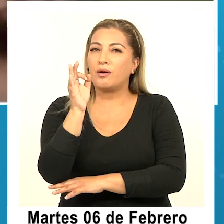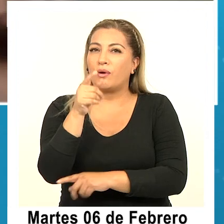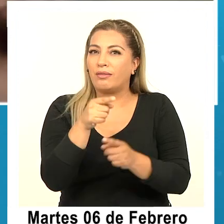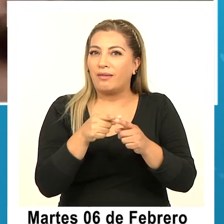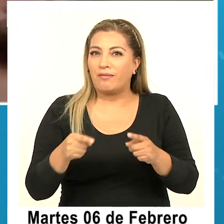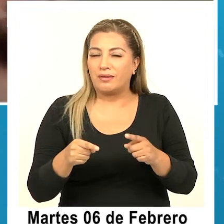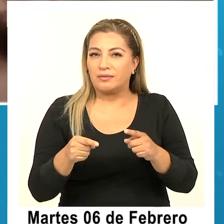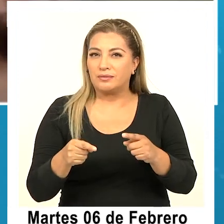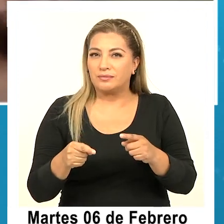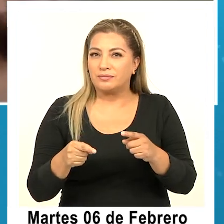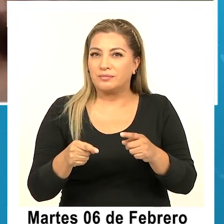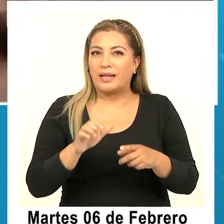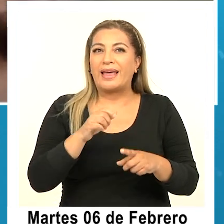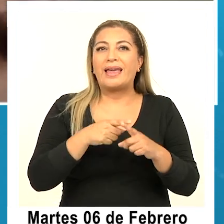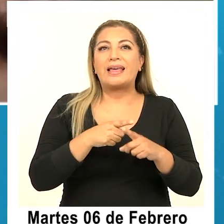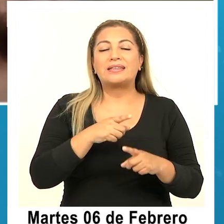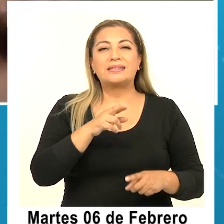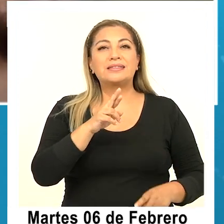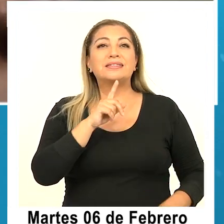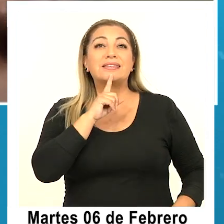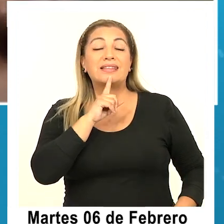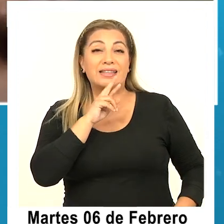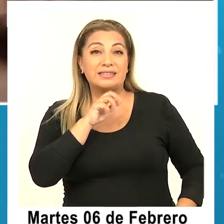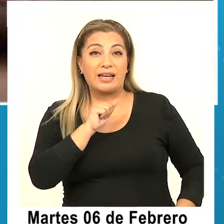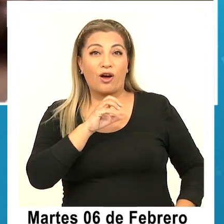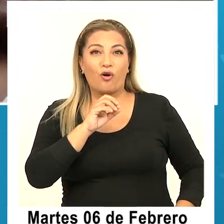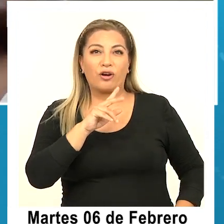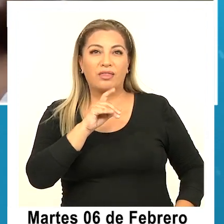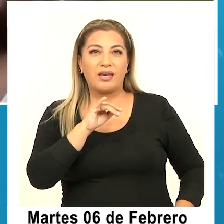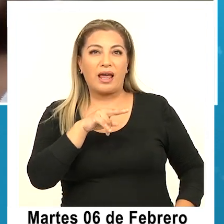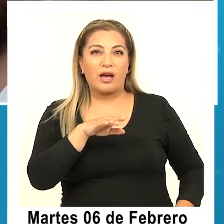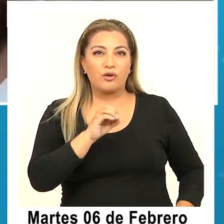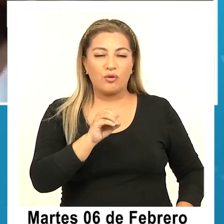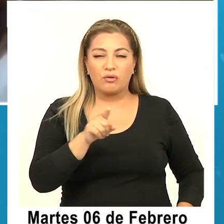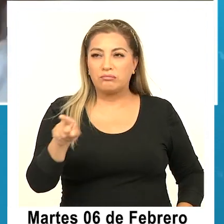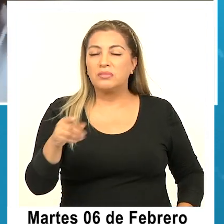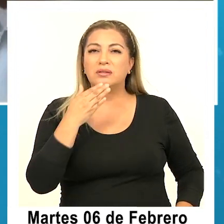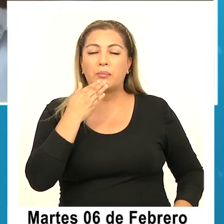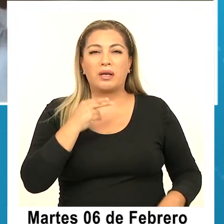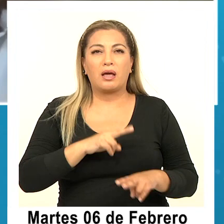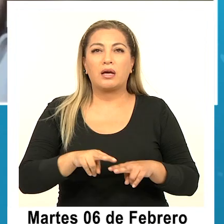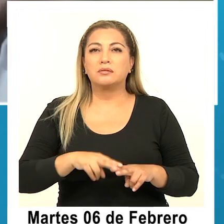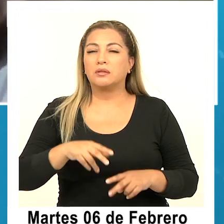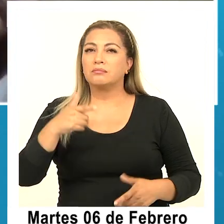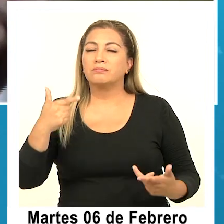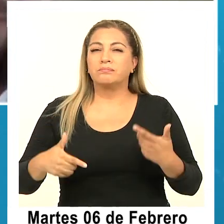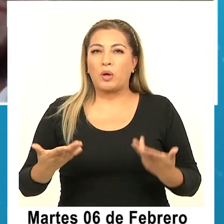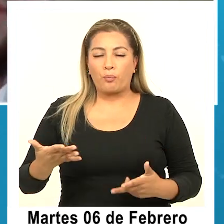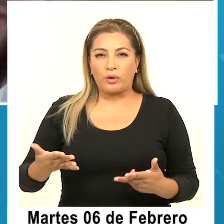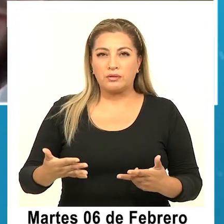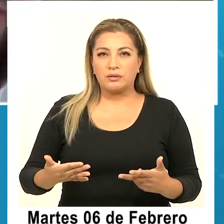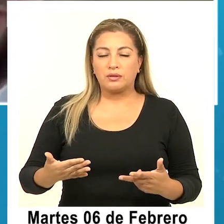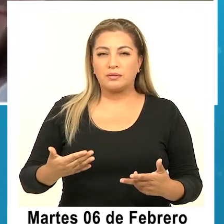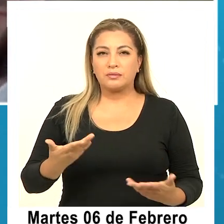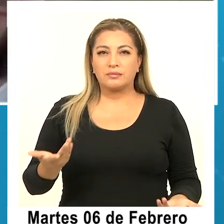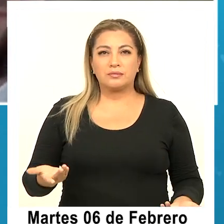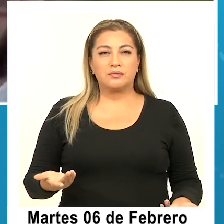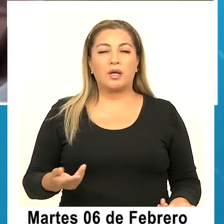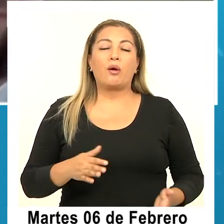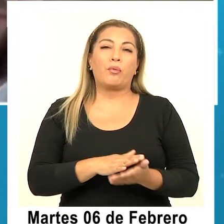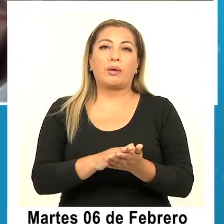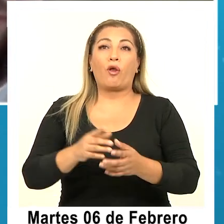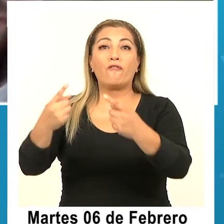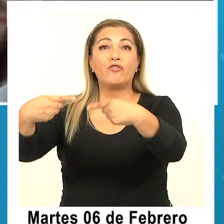lo ordinario. Por Ajá. ende, debe haber tú implementar una puerta de salida. También debes implementar política, enfrentar las razones estructurales, Ya. control